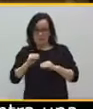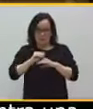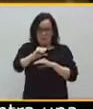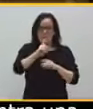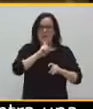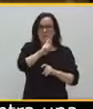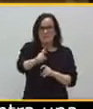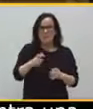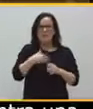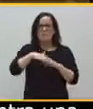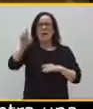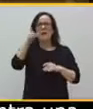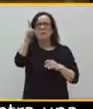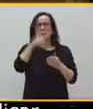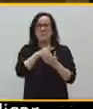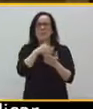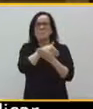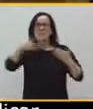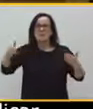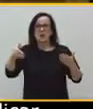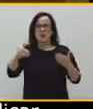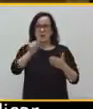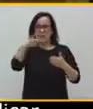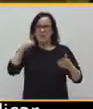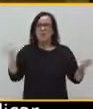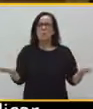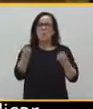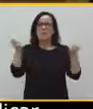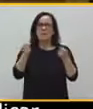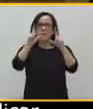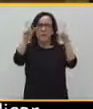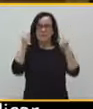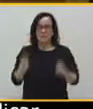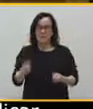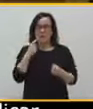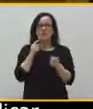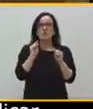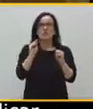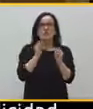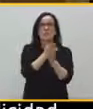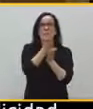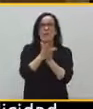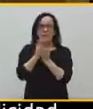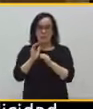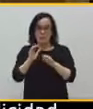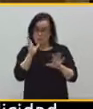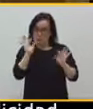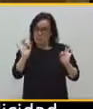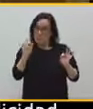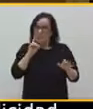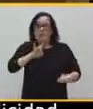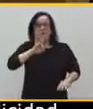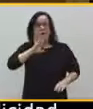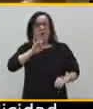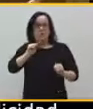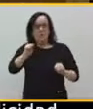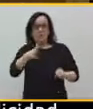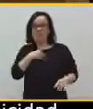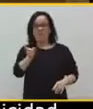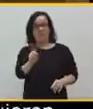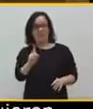de 1.000 millones de euros de publicidad institucional a sus medios amigos. No contentos con eso, ustedes quieren dedicar cerca,